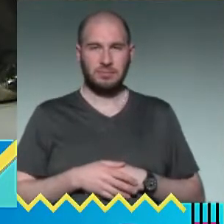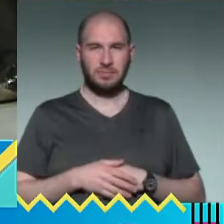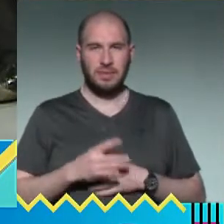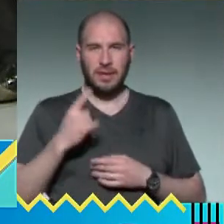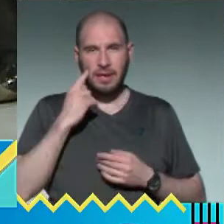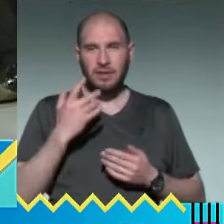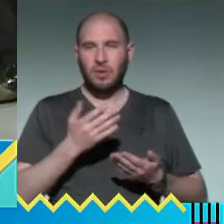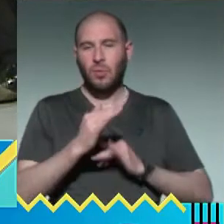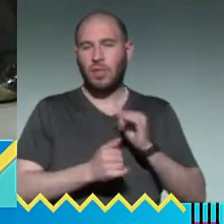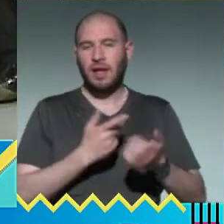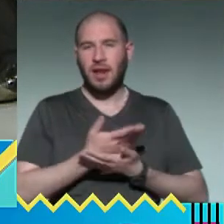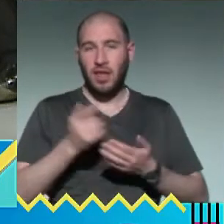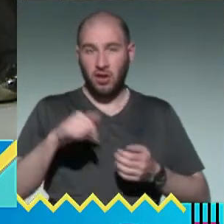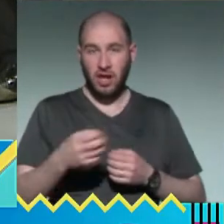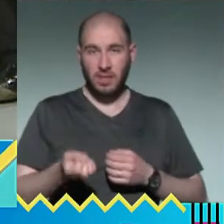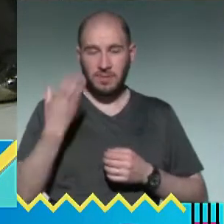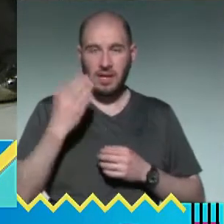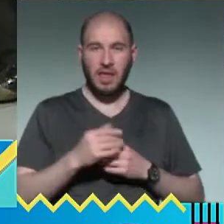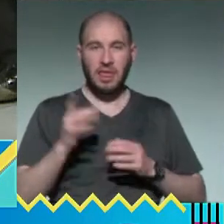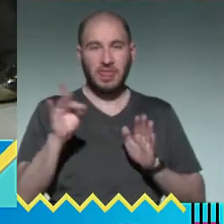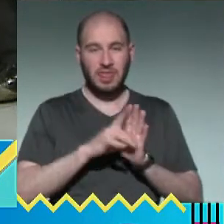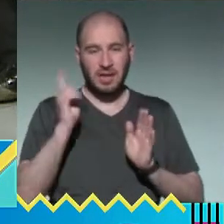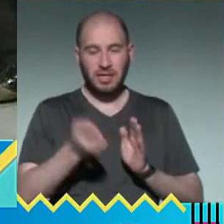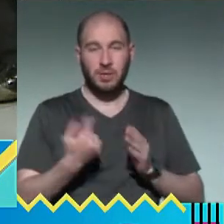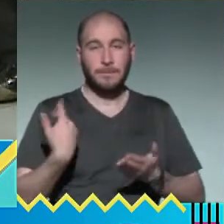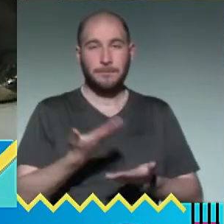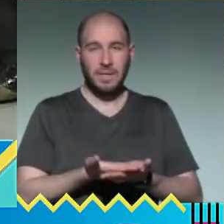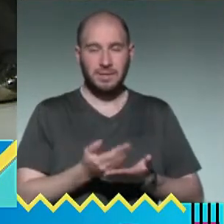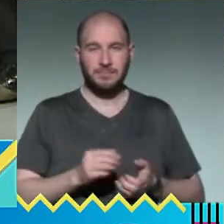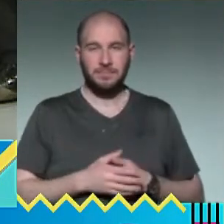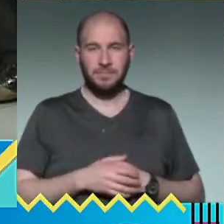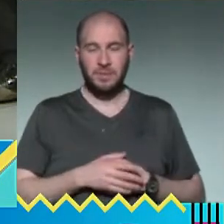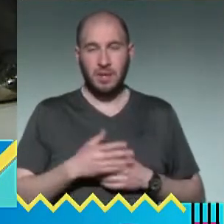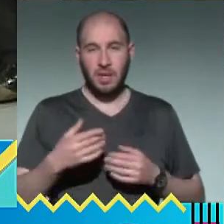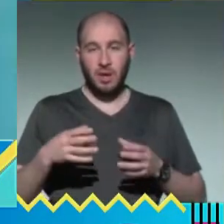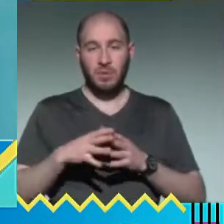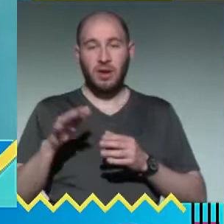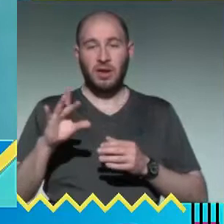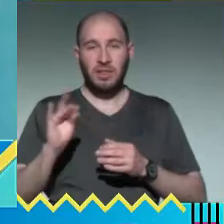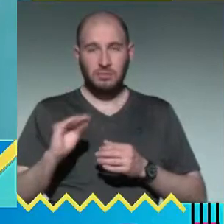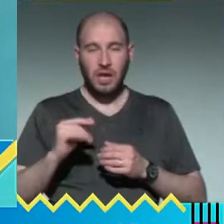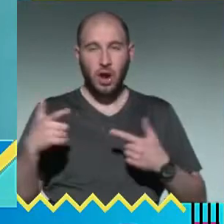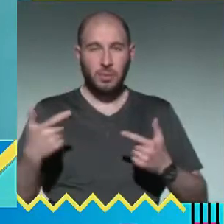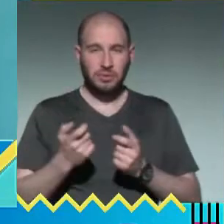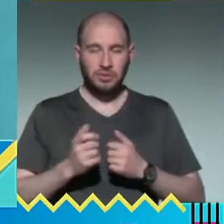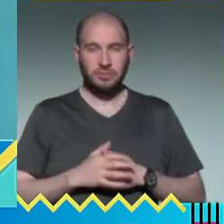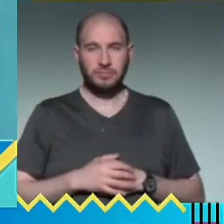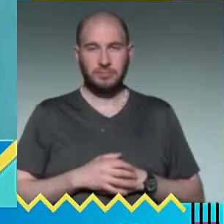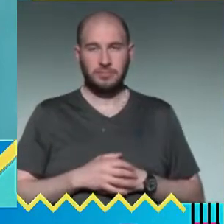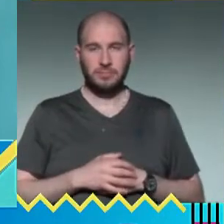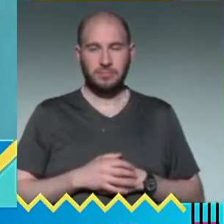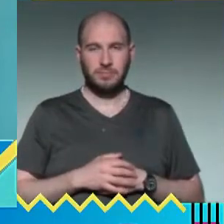para dar un panorama, esta mañana se decretó a partir de un pedido justamente por legisladores opositores